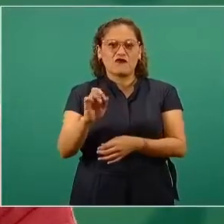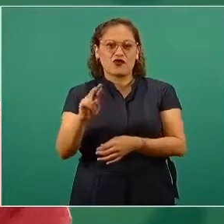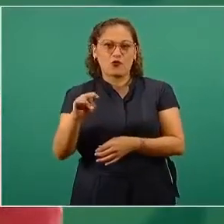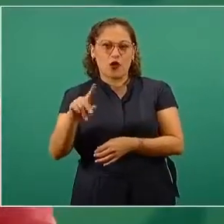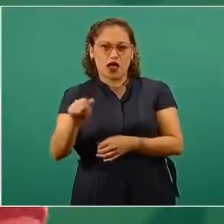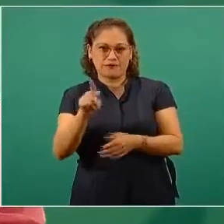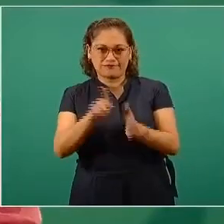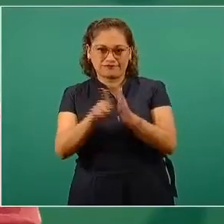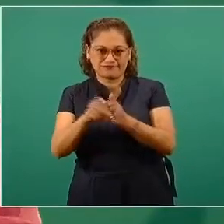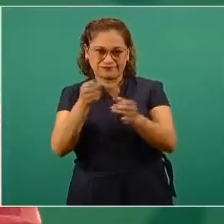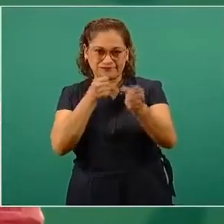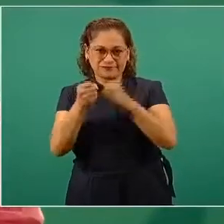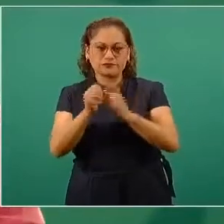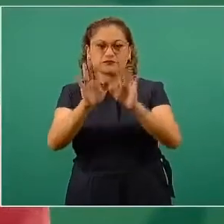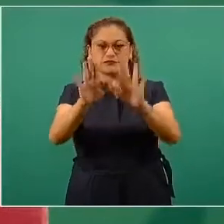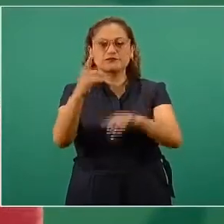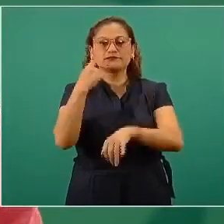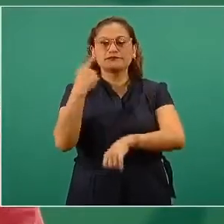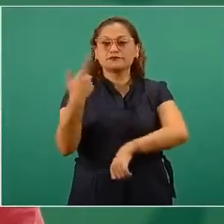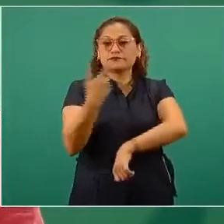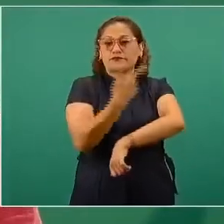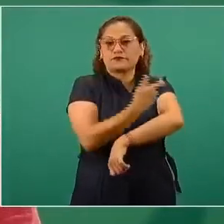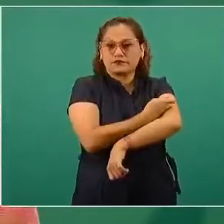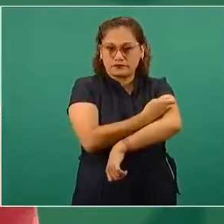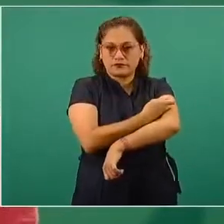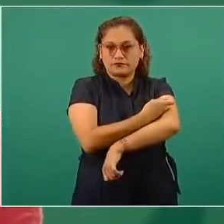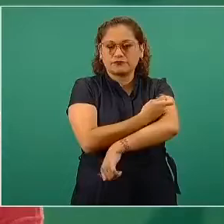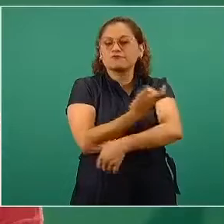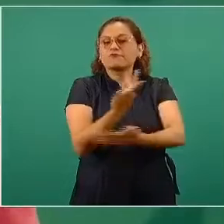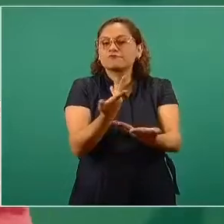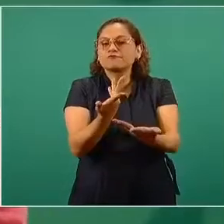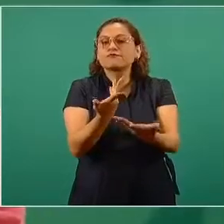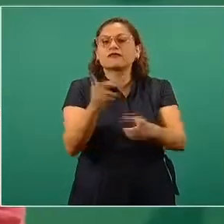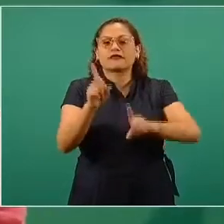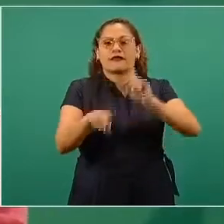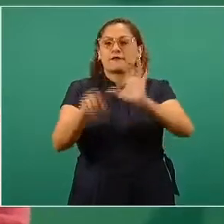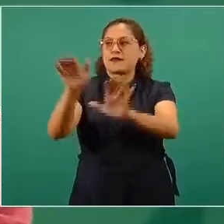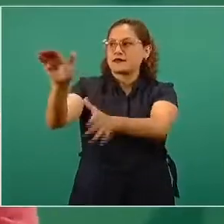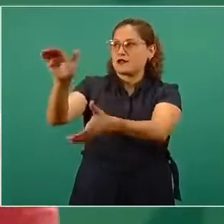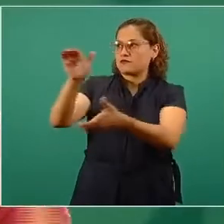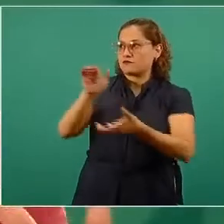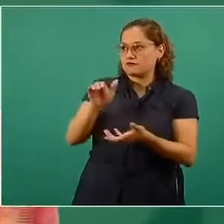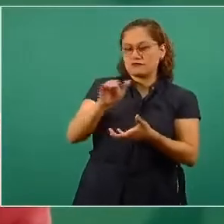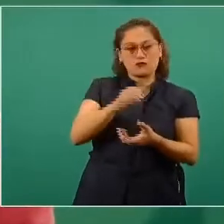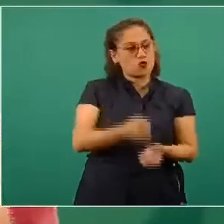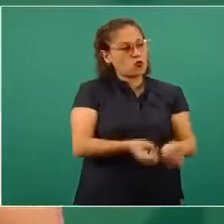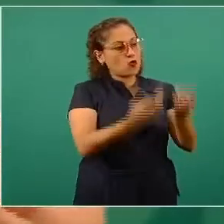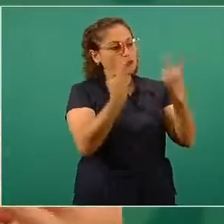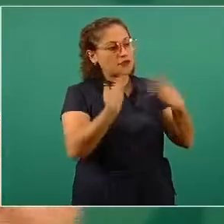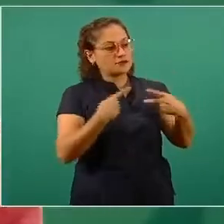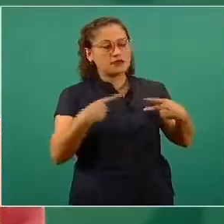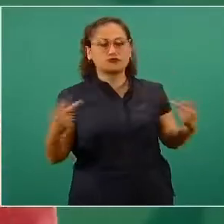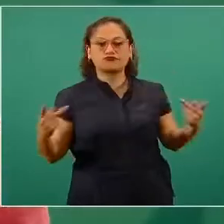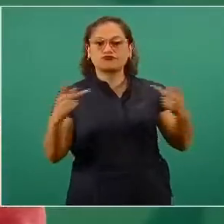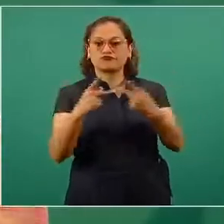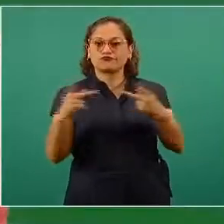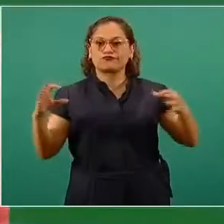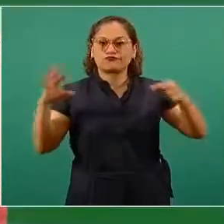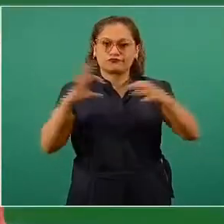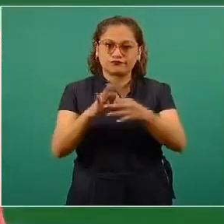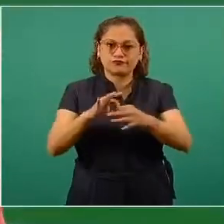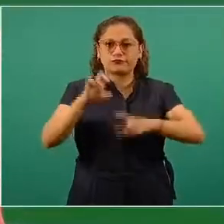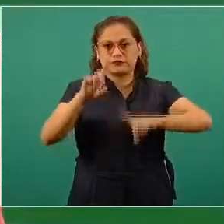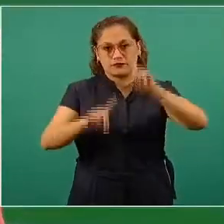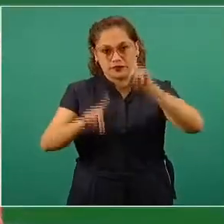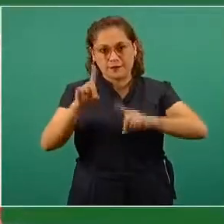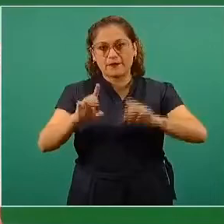La asignación de vacuna depende de cuánta vacuna hay y qué tamaño de población hay. Y en todo momento tratamos de empatar hasta donde